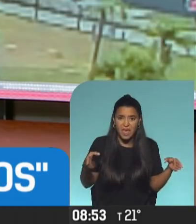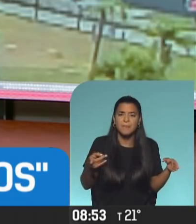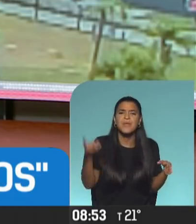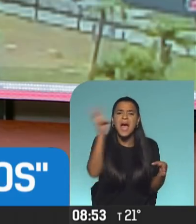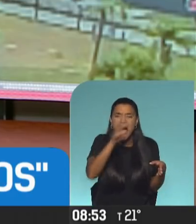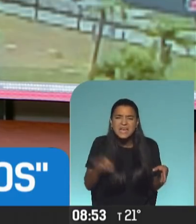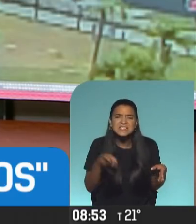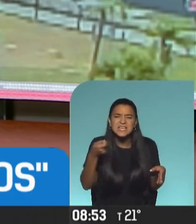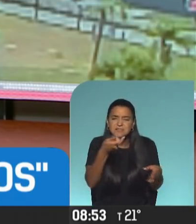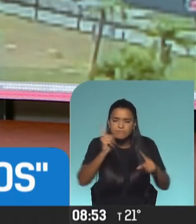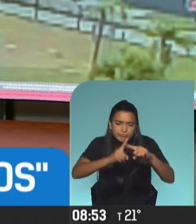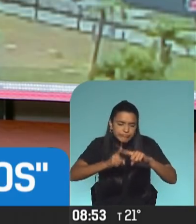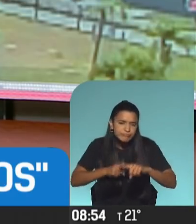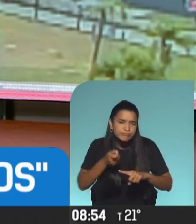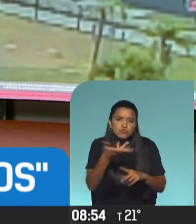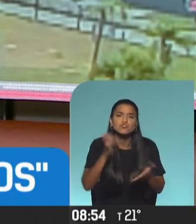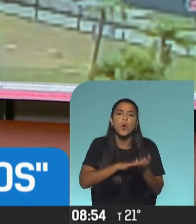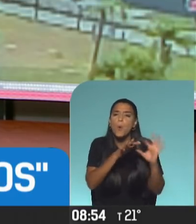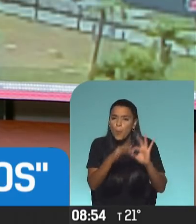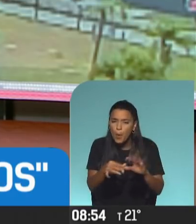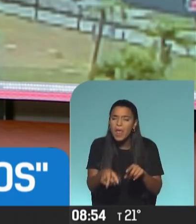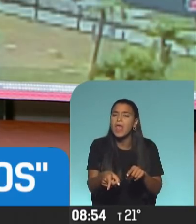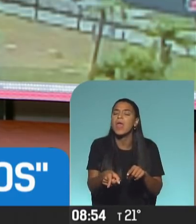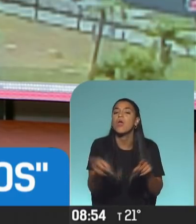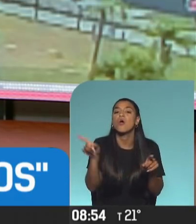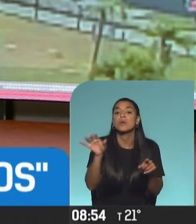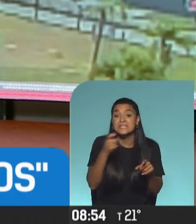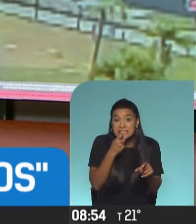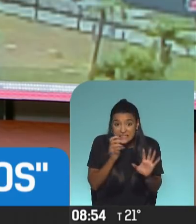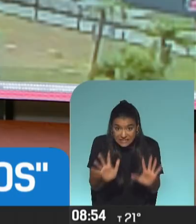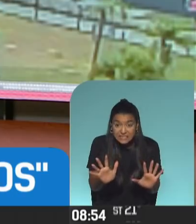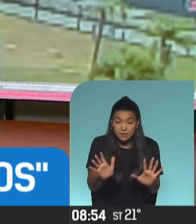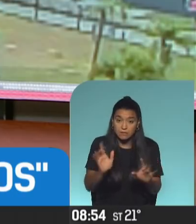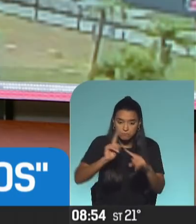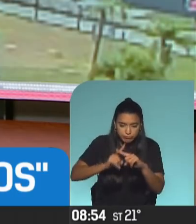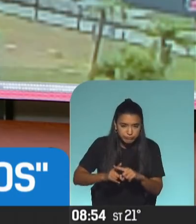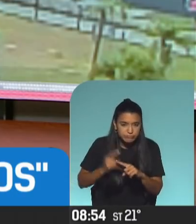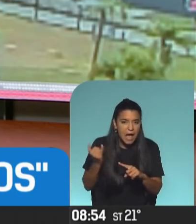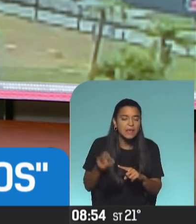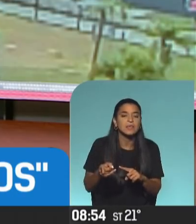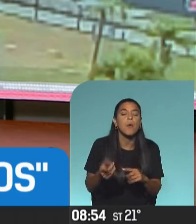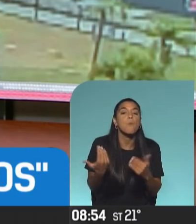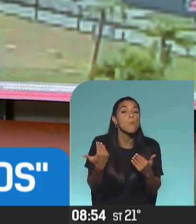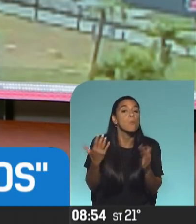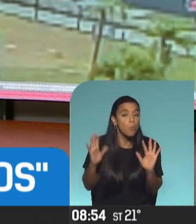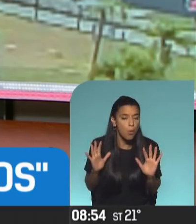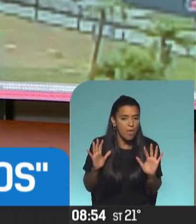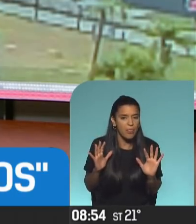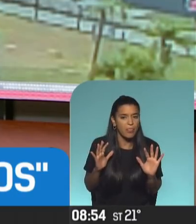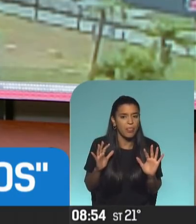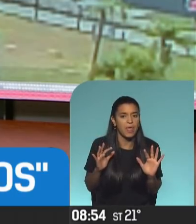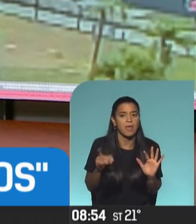tipo de cuantificación respecto a esto? Y en este sentido, si es que así lo consideran, ¿podría